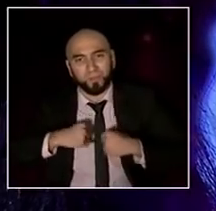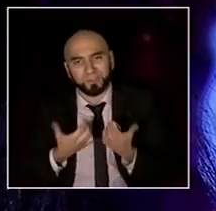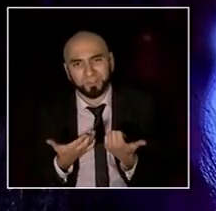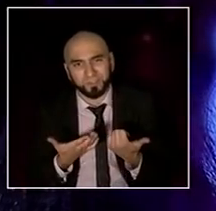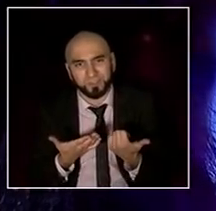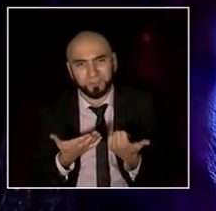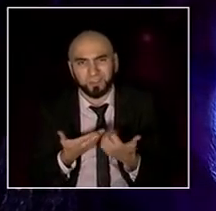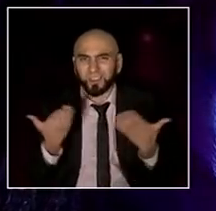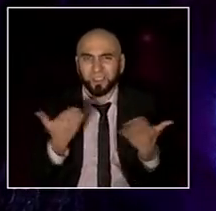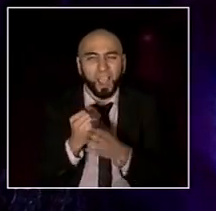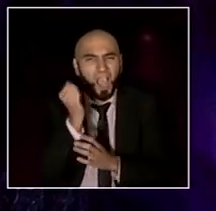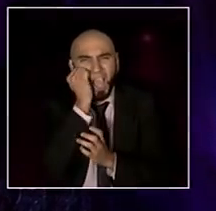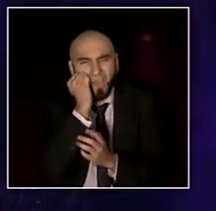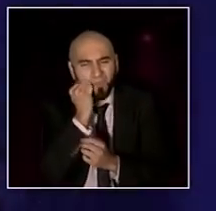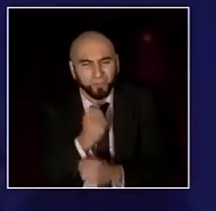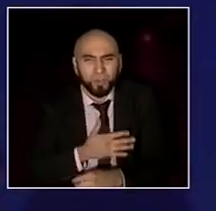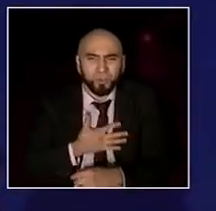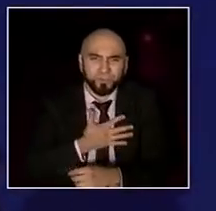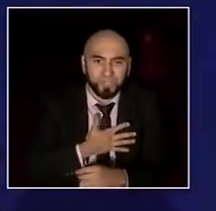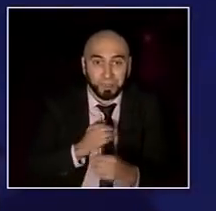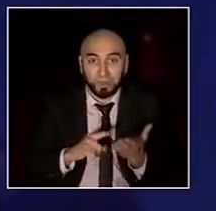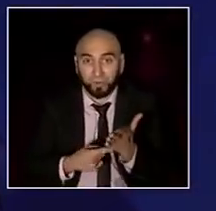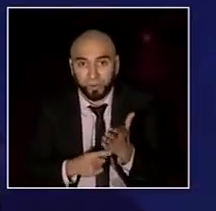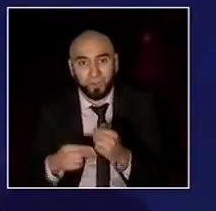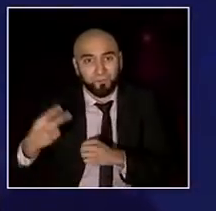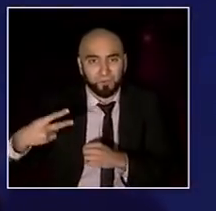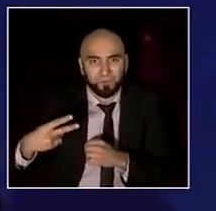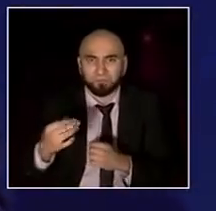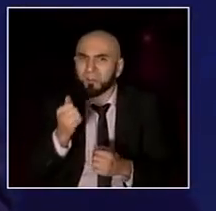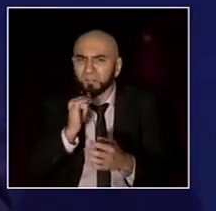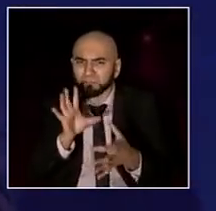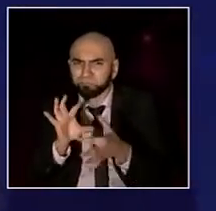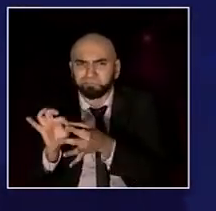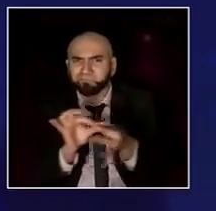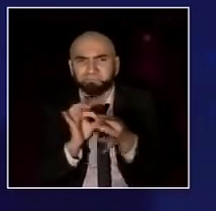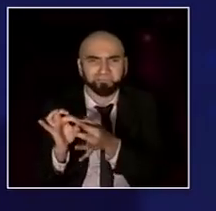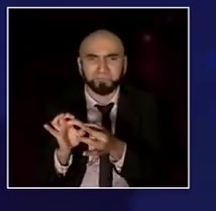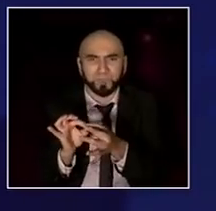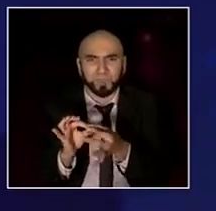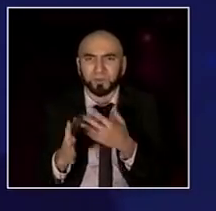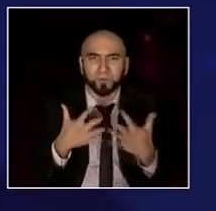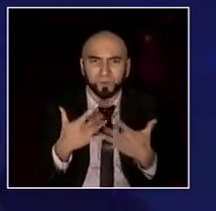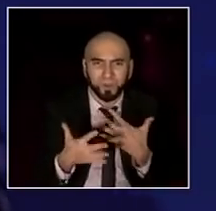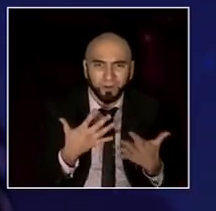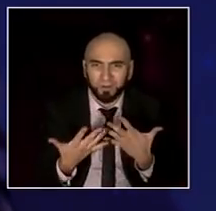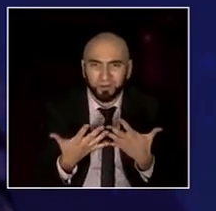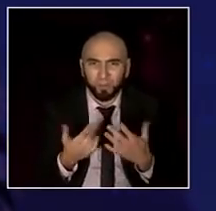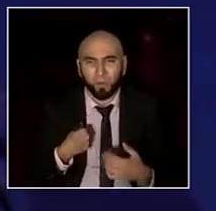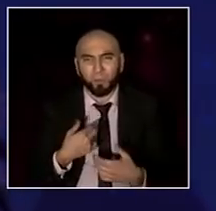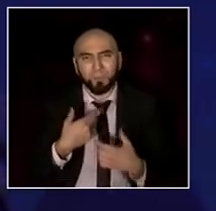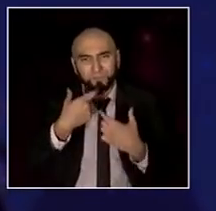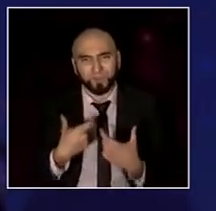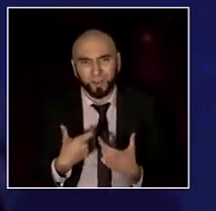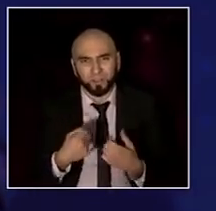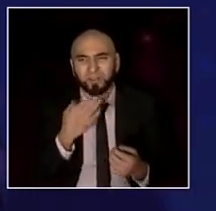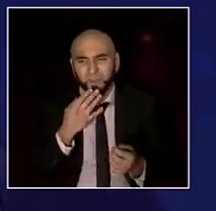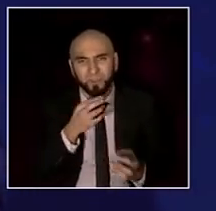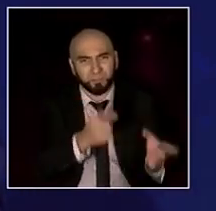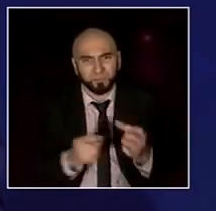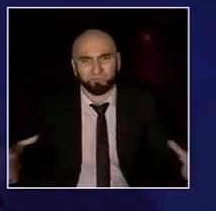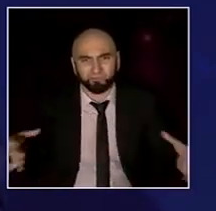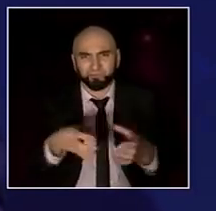los afectos, las emociones, la tecnología, los valores nos articulan naturalmente en un proyecto personal y colectivo para construir la vida en